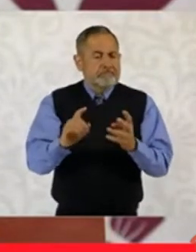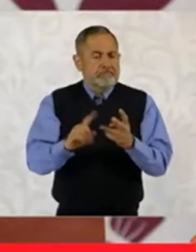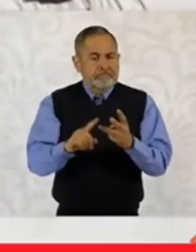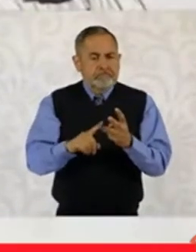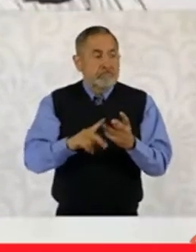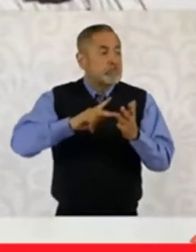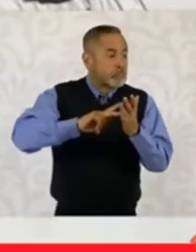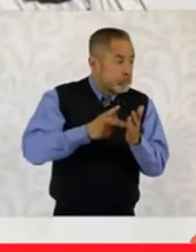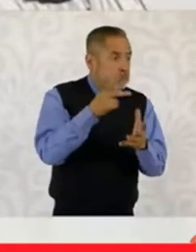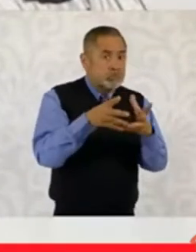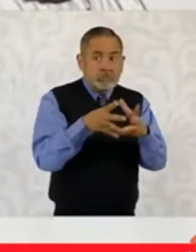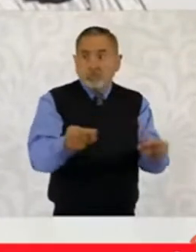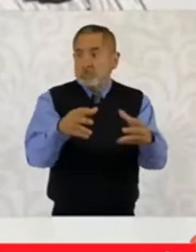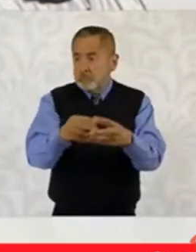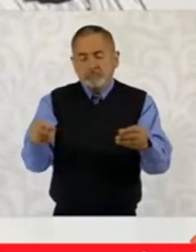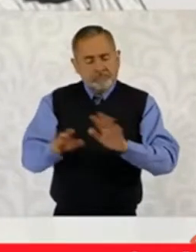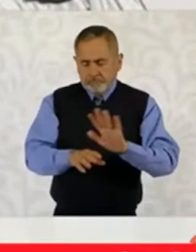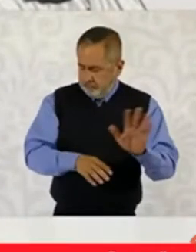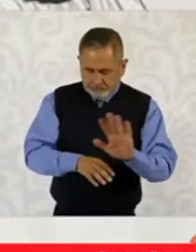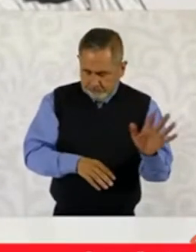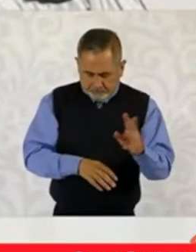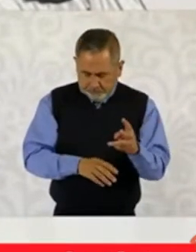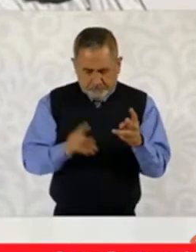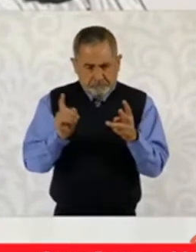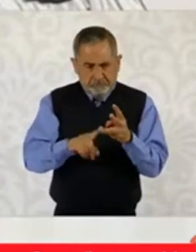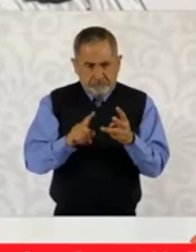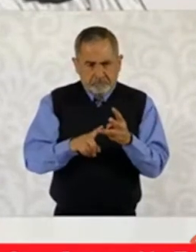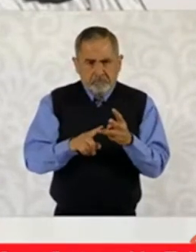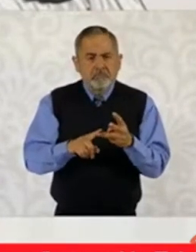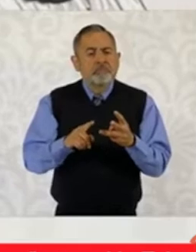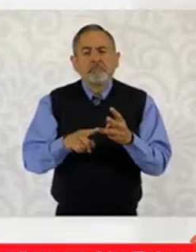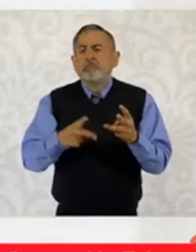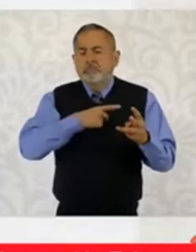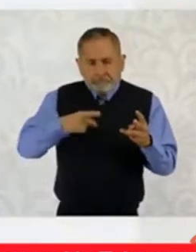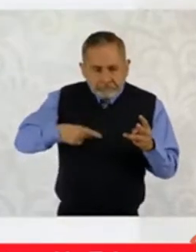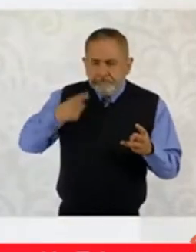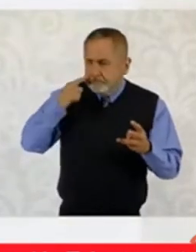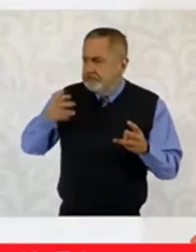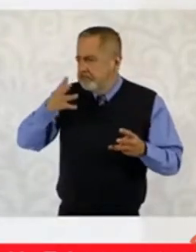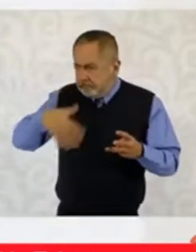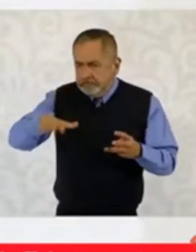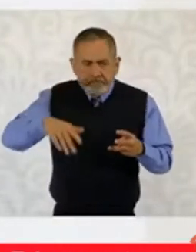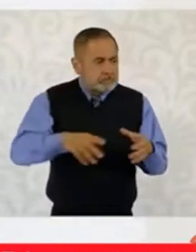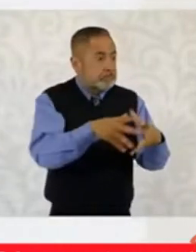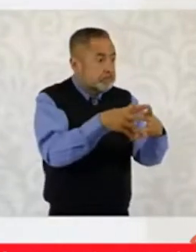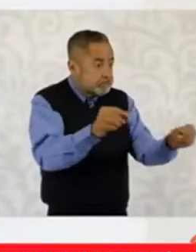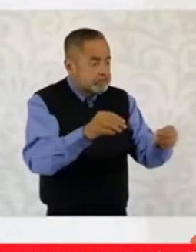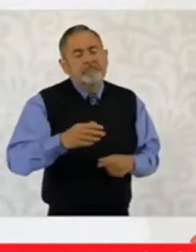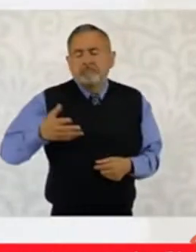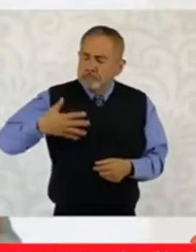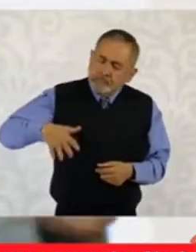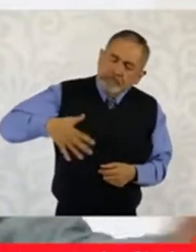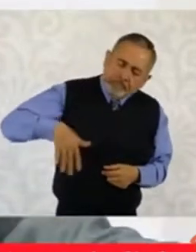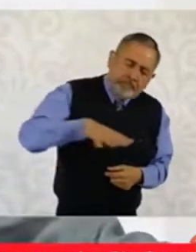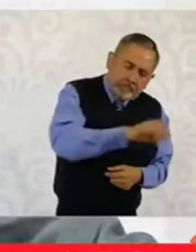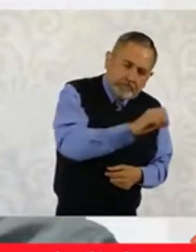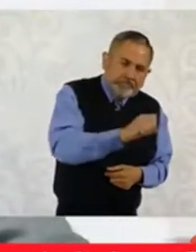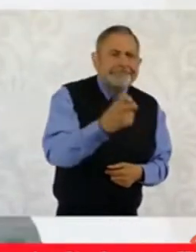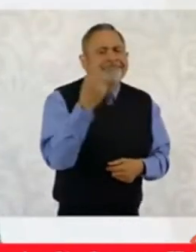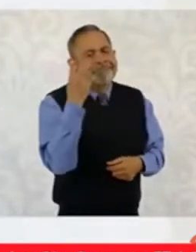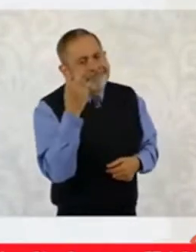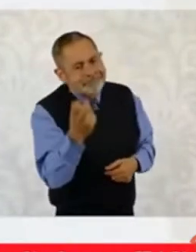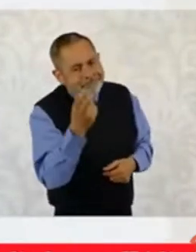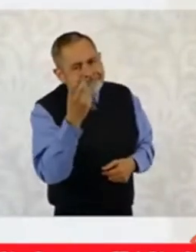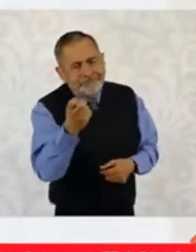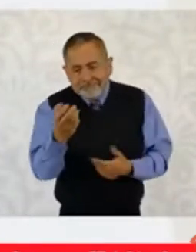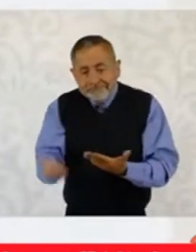la desaparición y para buscar a las personas? Y por eso lo que estamos planteando